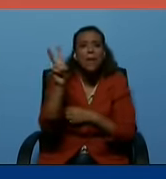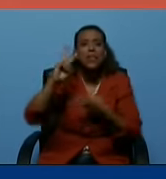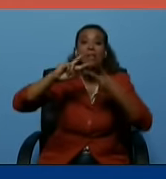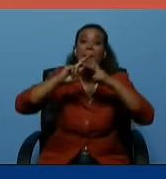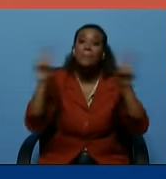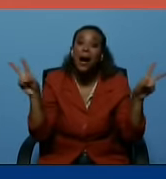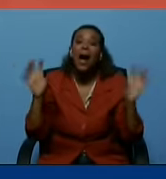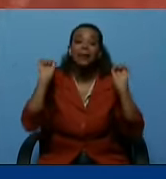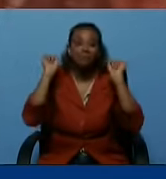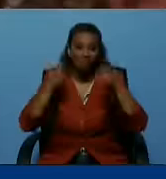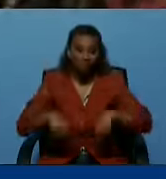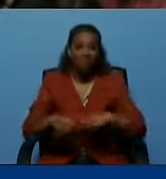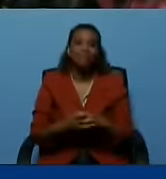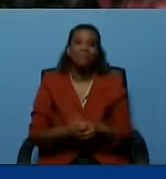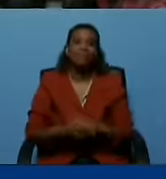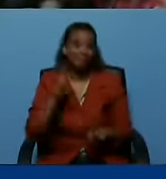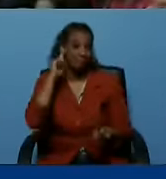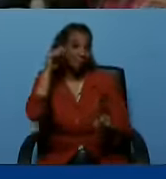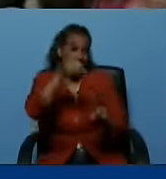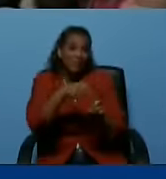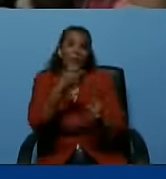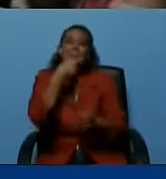paz. Esa es la belleza de Venezuela.